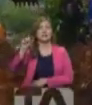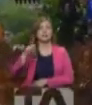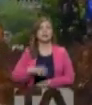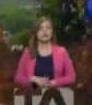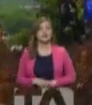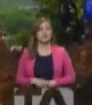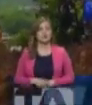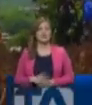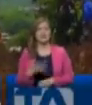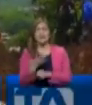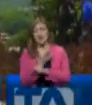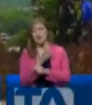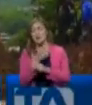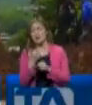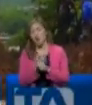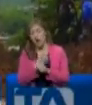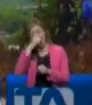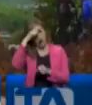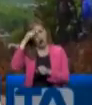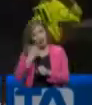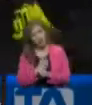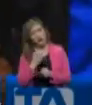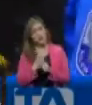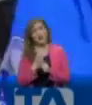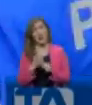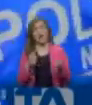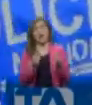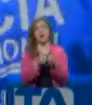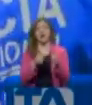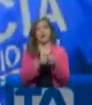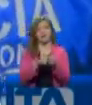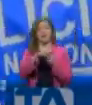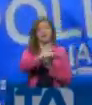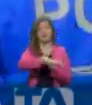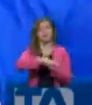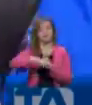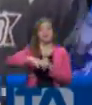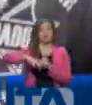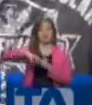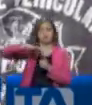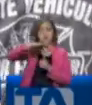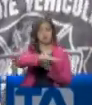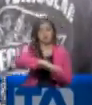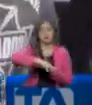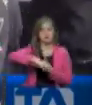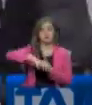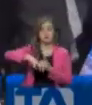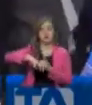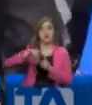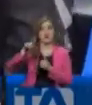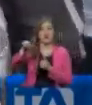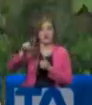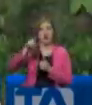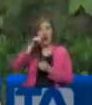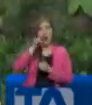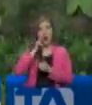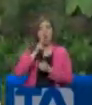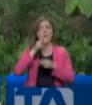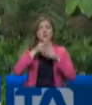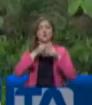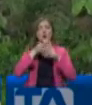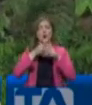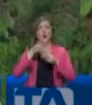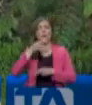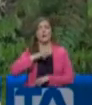Luego de 5 horas de intenso trabajo con maquinaria pesada, fue localizado el cadáver del vigilante Eduardo García López, quien fue arrastrado por